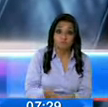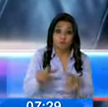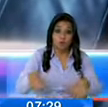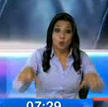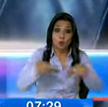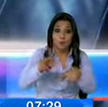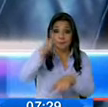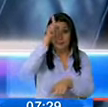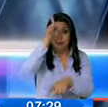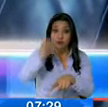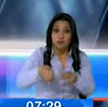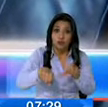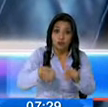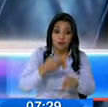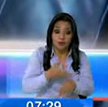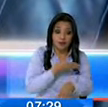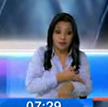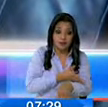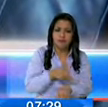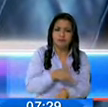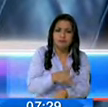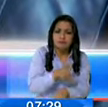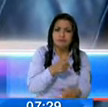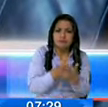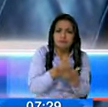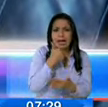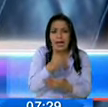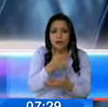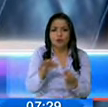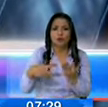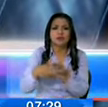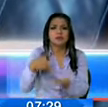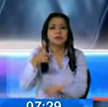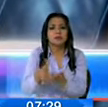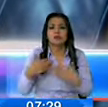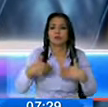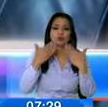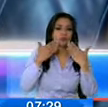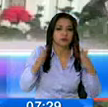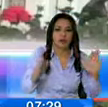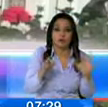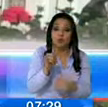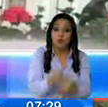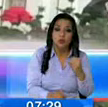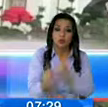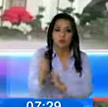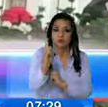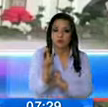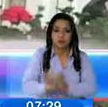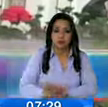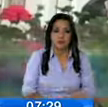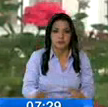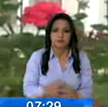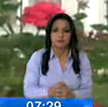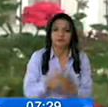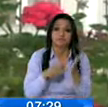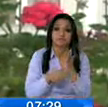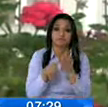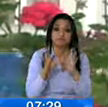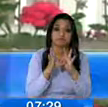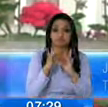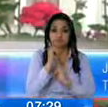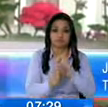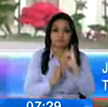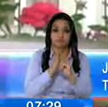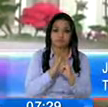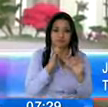ruinas, si le pasa algo de camino a la terminal. No se sabe absolutamente nada. El Ministerio de Relaciones Exteriores y